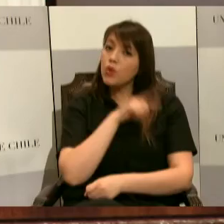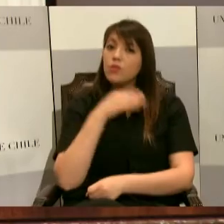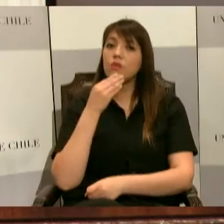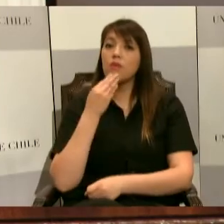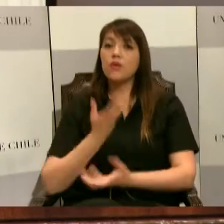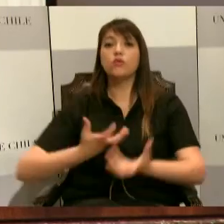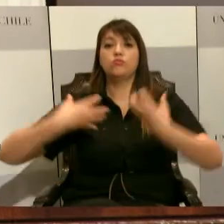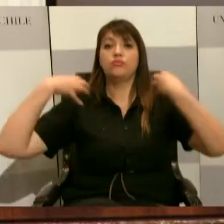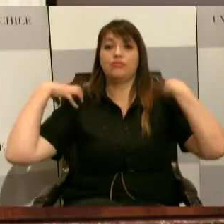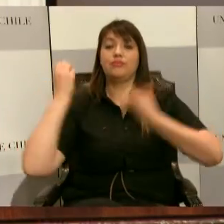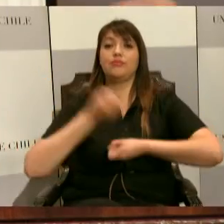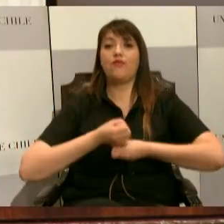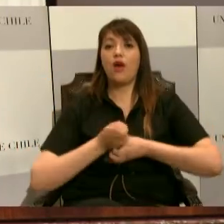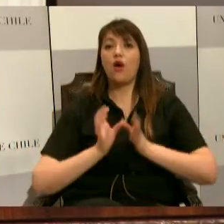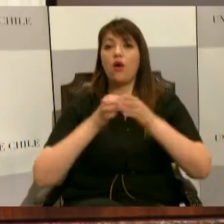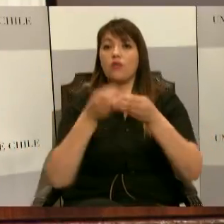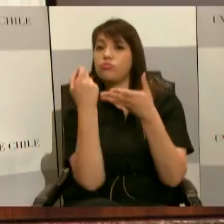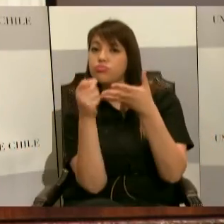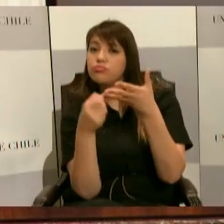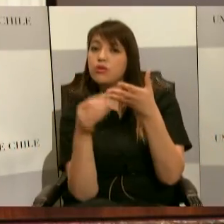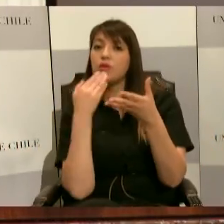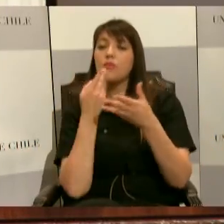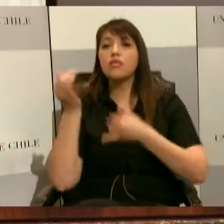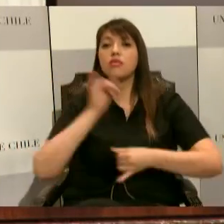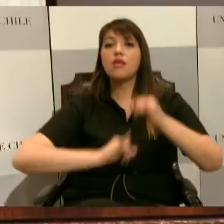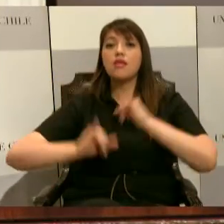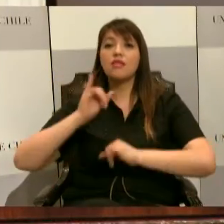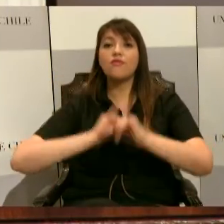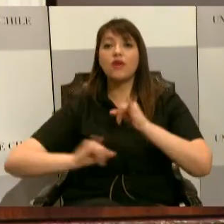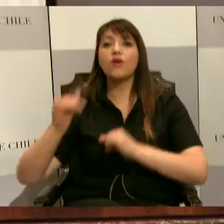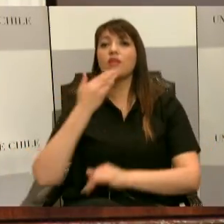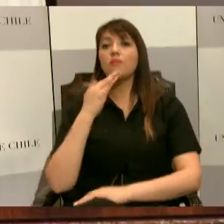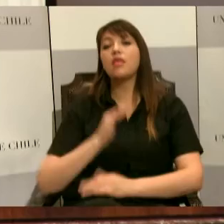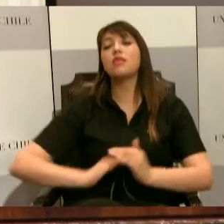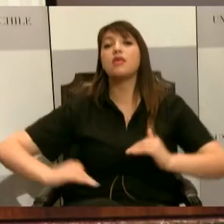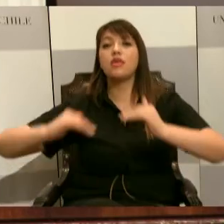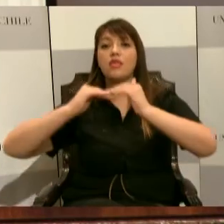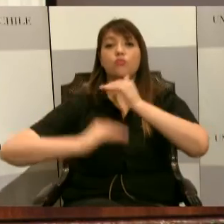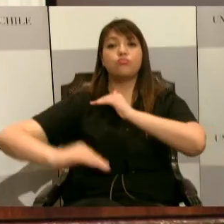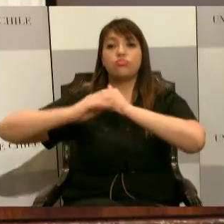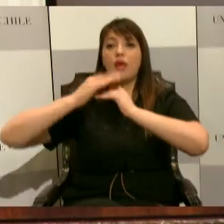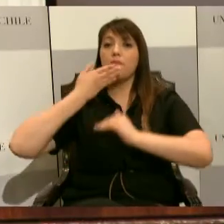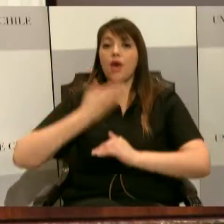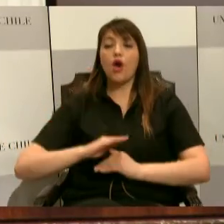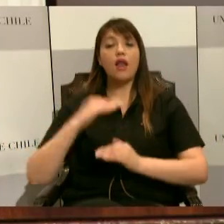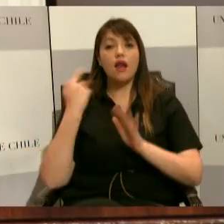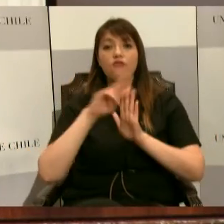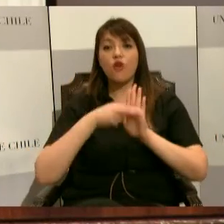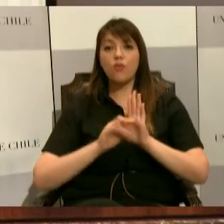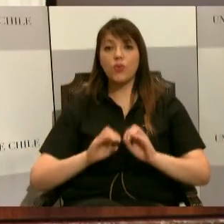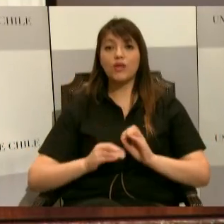en el DEMRE, organismo que realiza esa labor con rigor científico y un alto concepto de la equidad. El actual escenario de la reforma de la educación